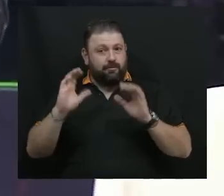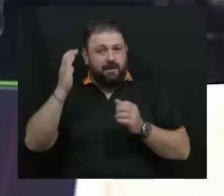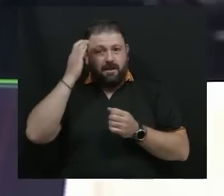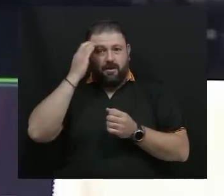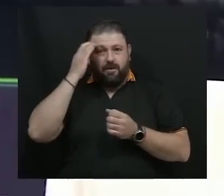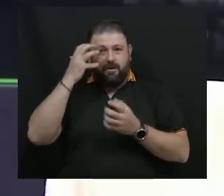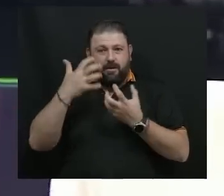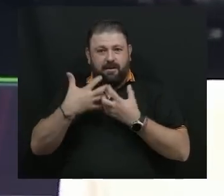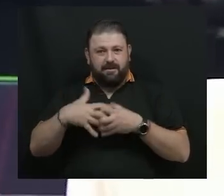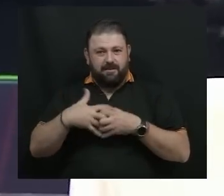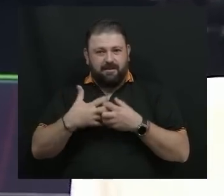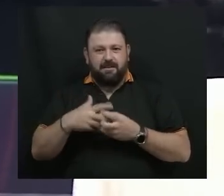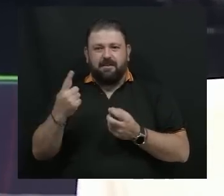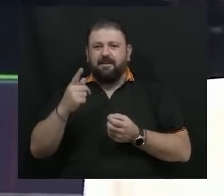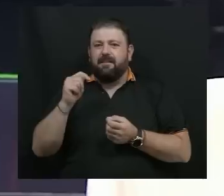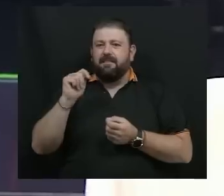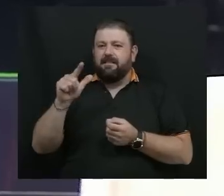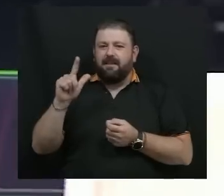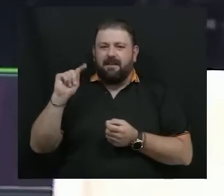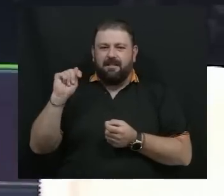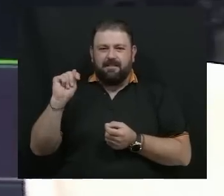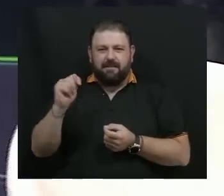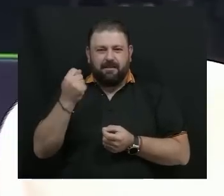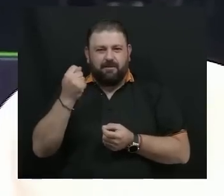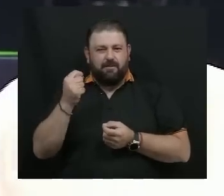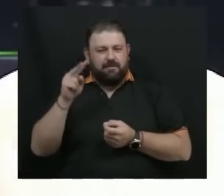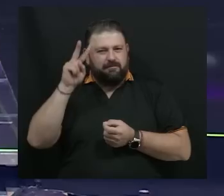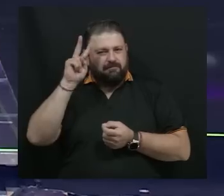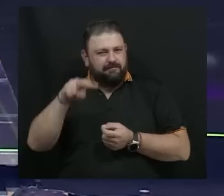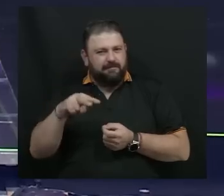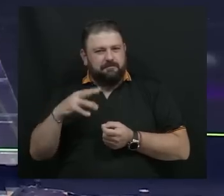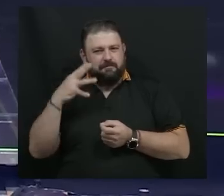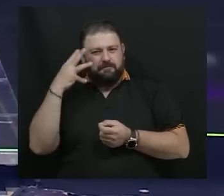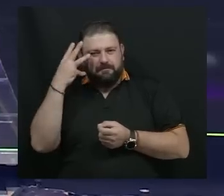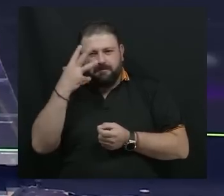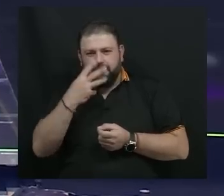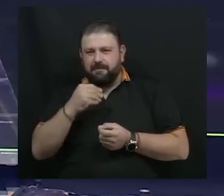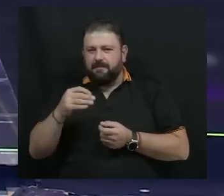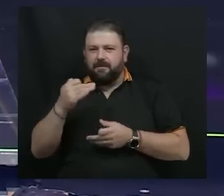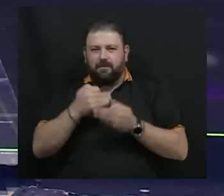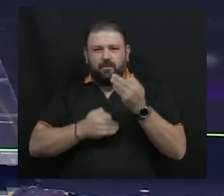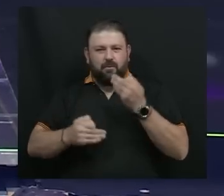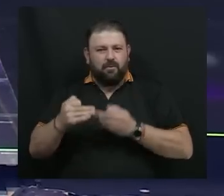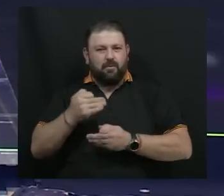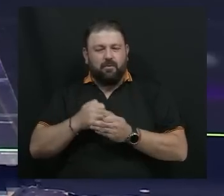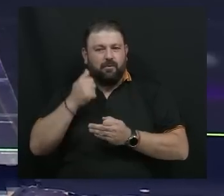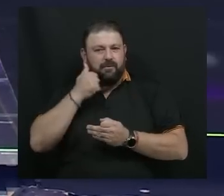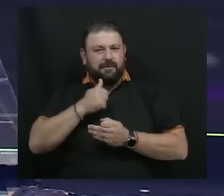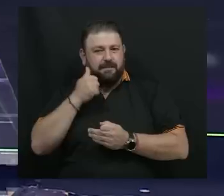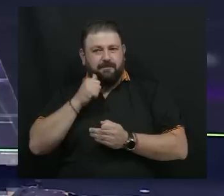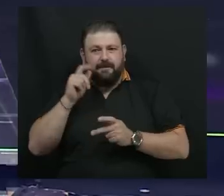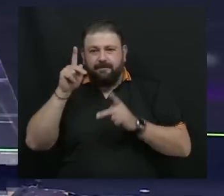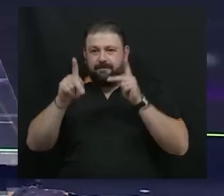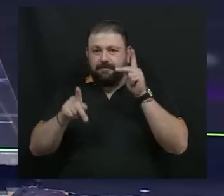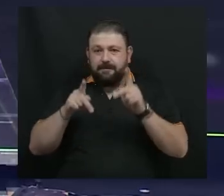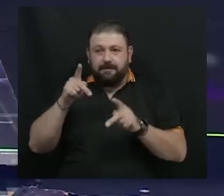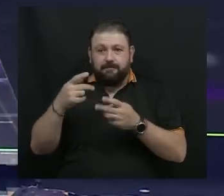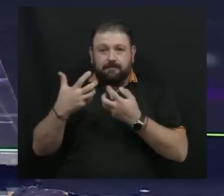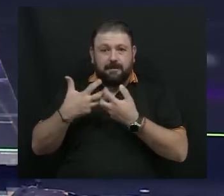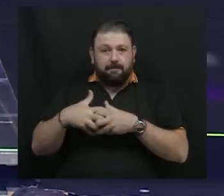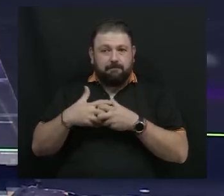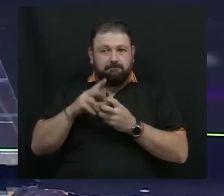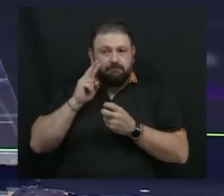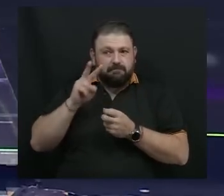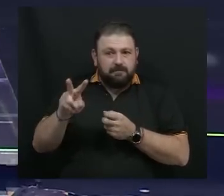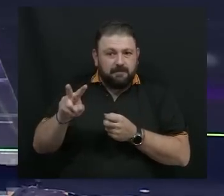la tecnología? ¿Qué tal la planta? Es impresionante, amigos, cómo cada vez que visitamos la planta nos damos cuenta del sentido de